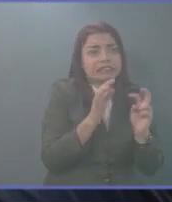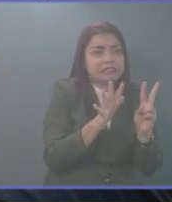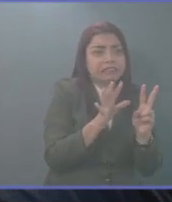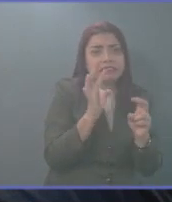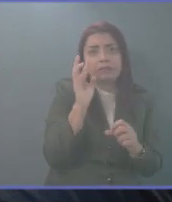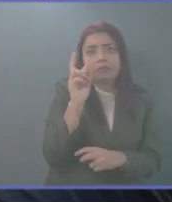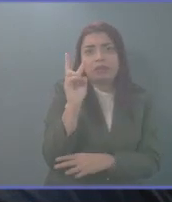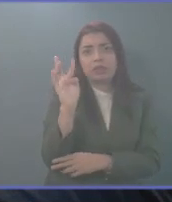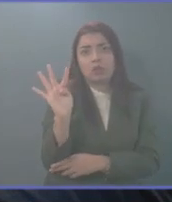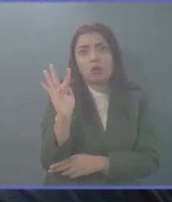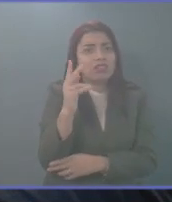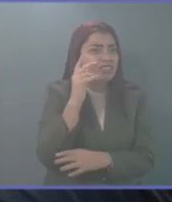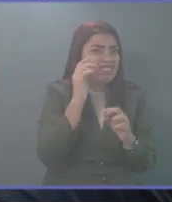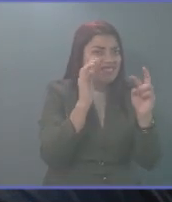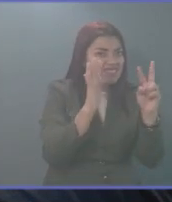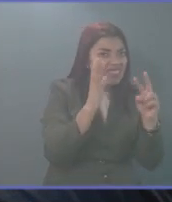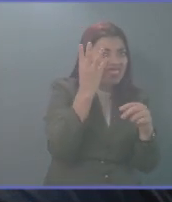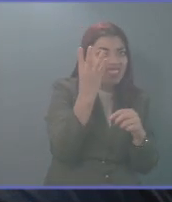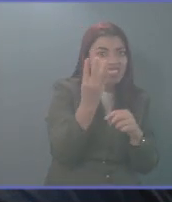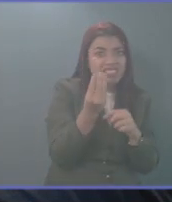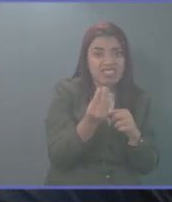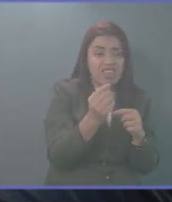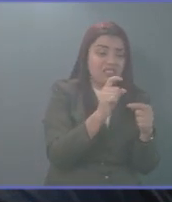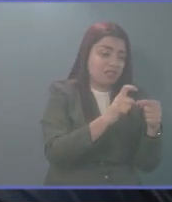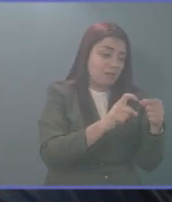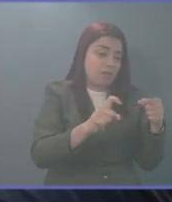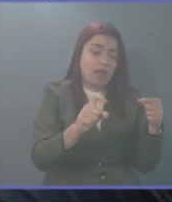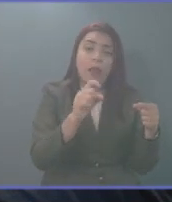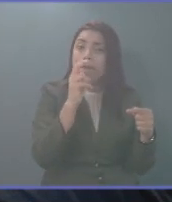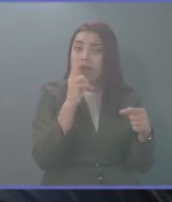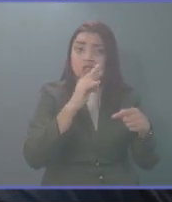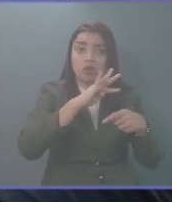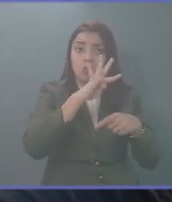como lo manda el presidente. Y la ANDA se ha caracterizado por eso. Gracias.